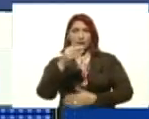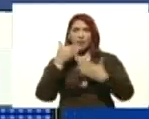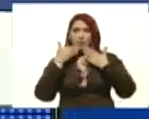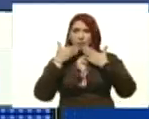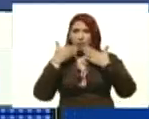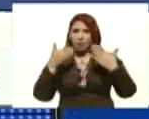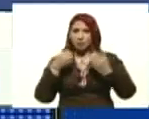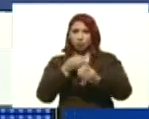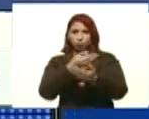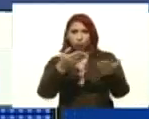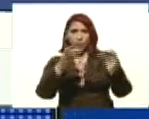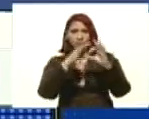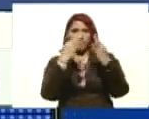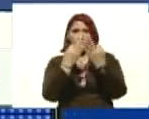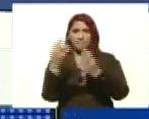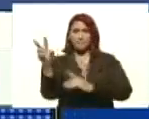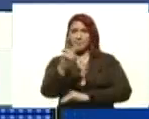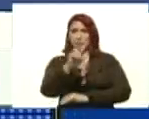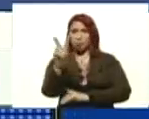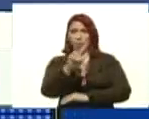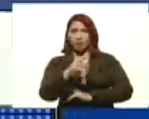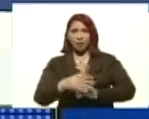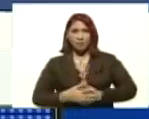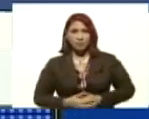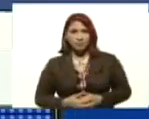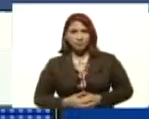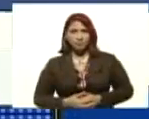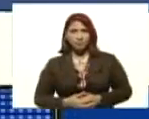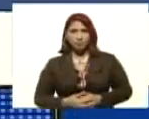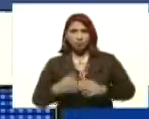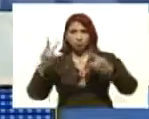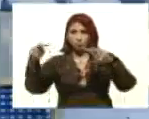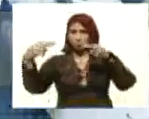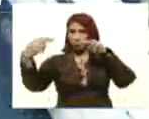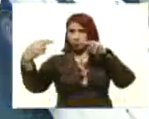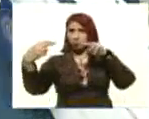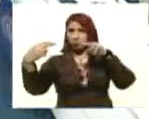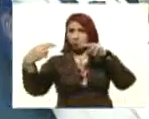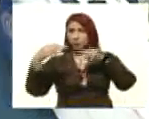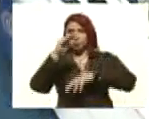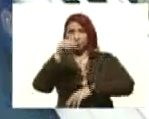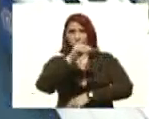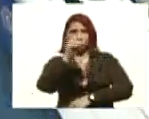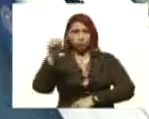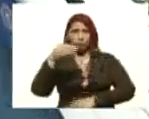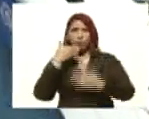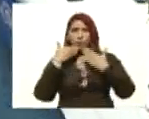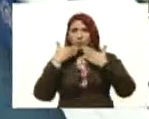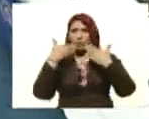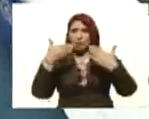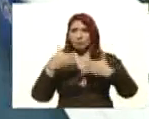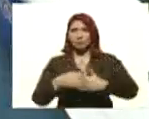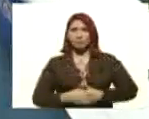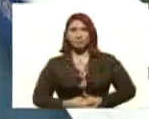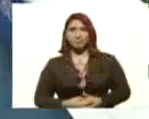gracias pues a toda la familia venezolana. Nos vemos pronto, que Dios los bendiga. Gracias, muchas